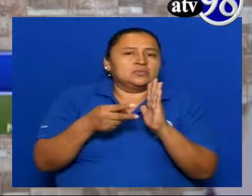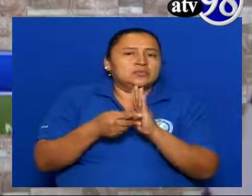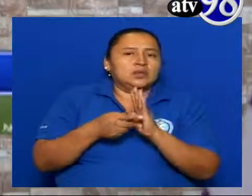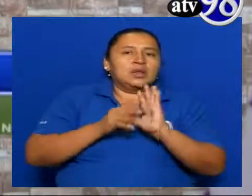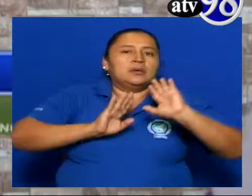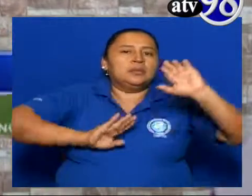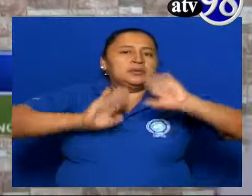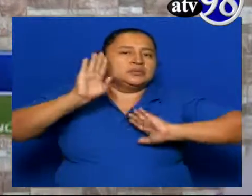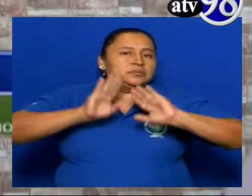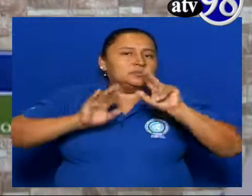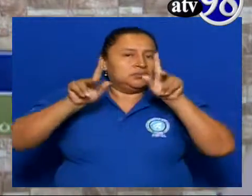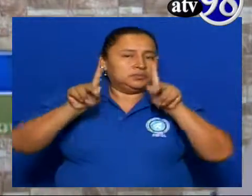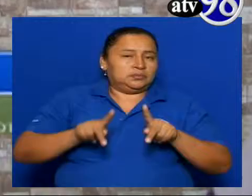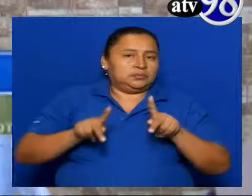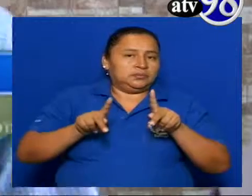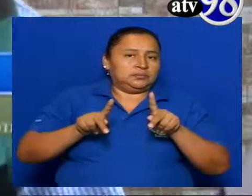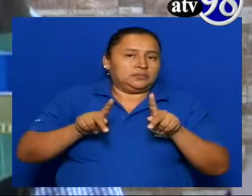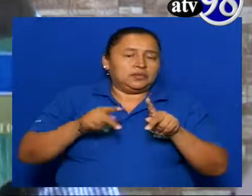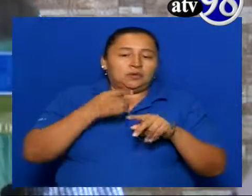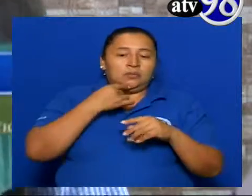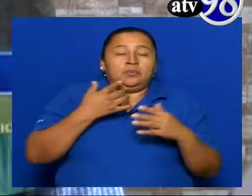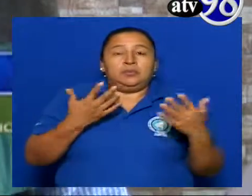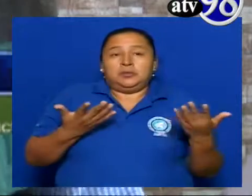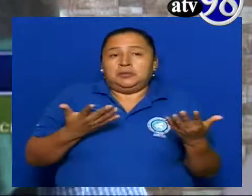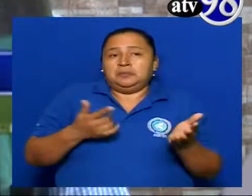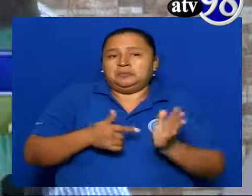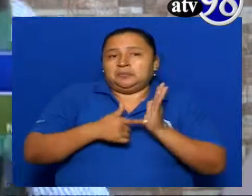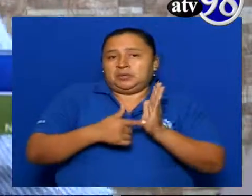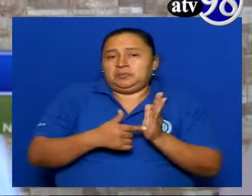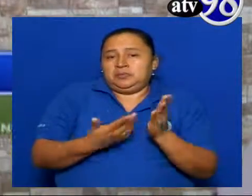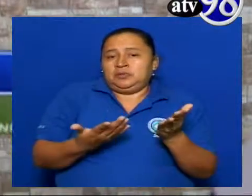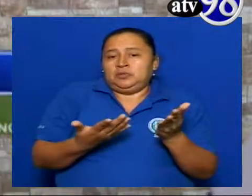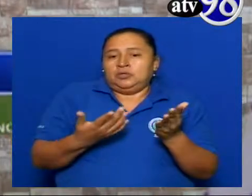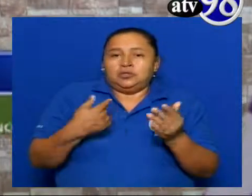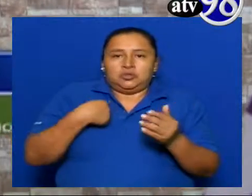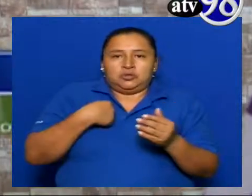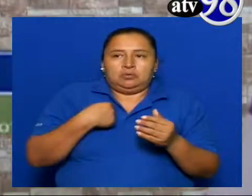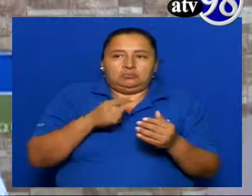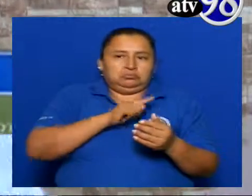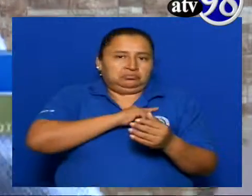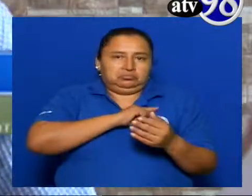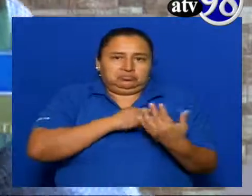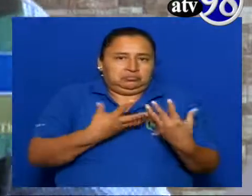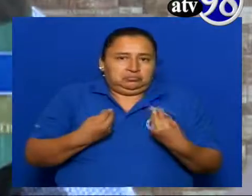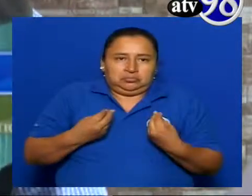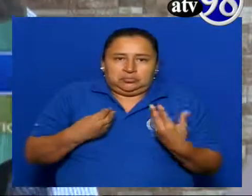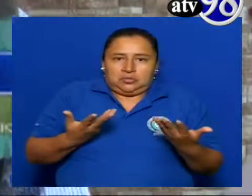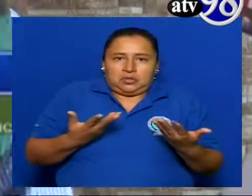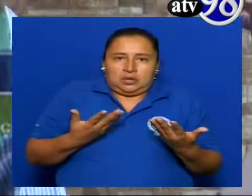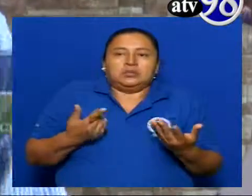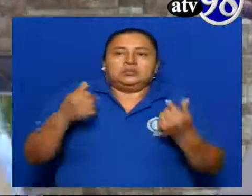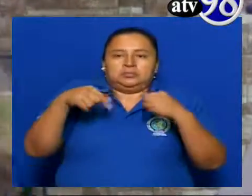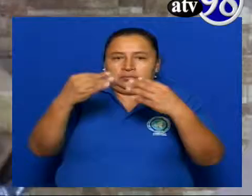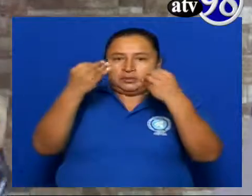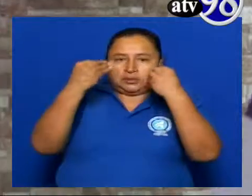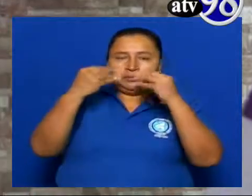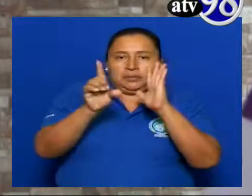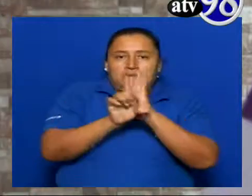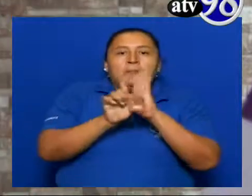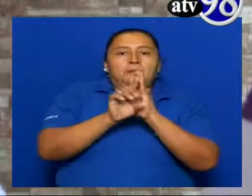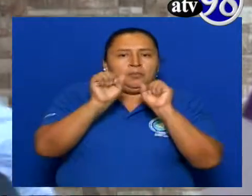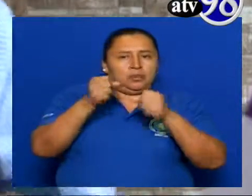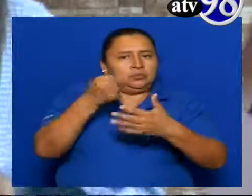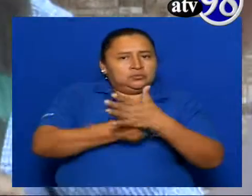democracia participativa. Porque si uno no tiene miedo, entonces nos enseña las leyes para que nosotros nos